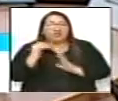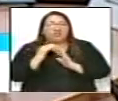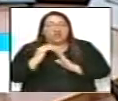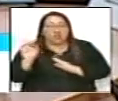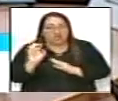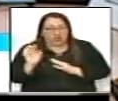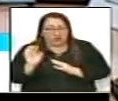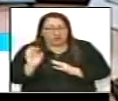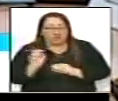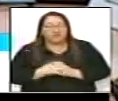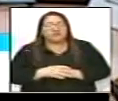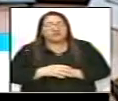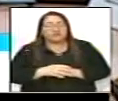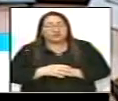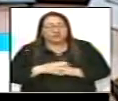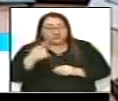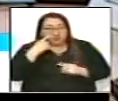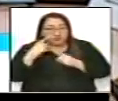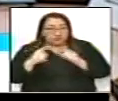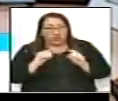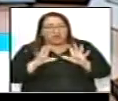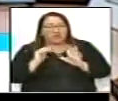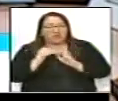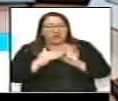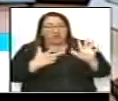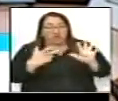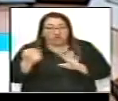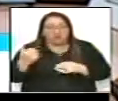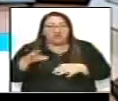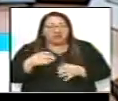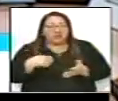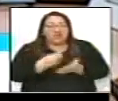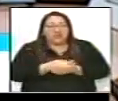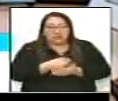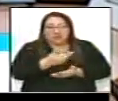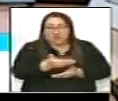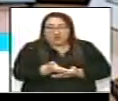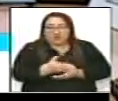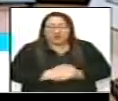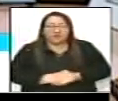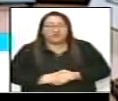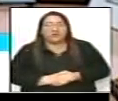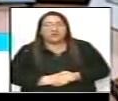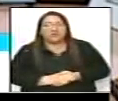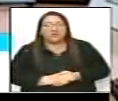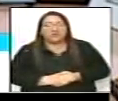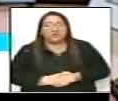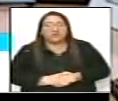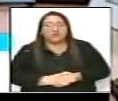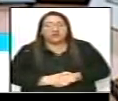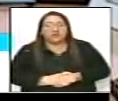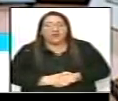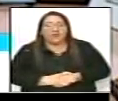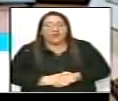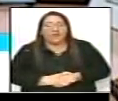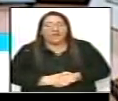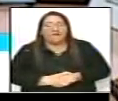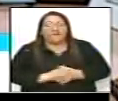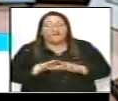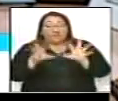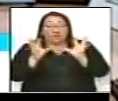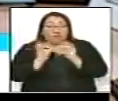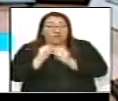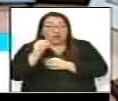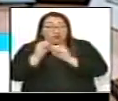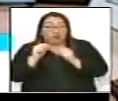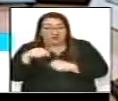dólares. Y a la supervisión, como repito, los 10 millones 800 que debieron pagarse por el fideicomiso. Del presupuesto